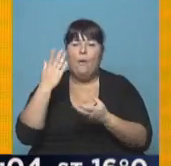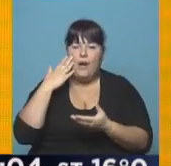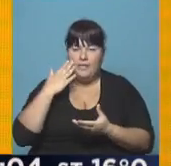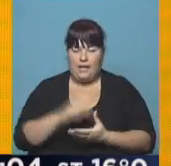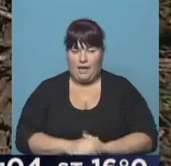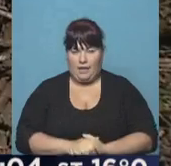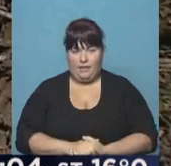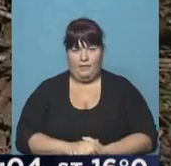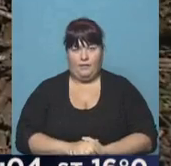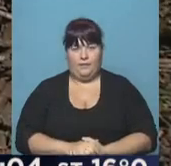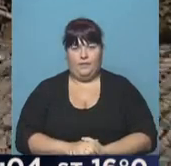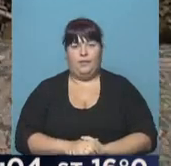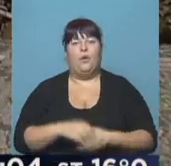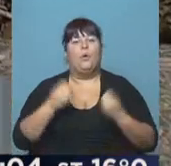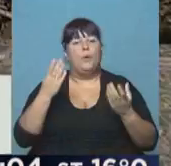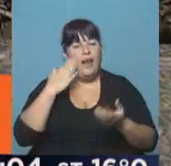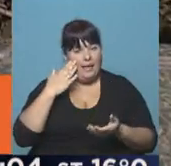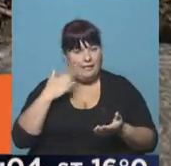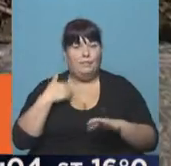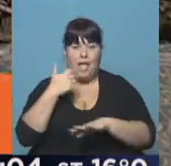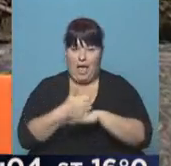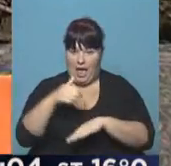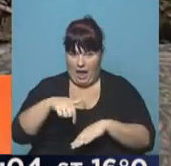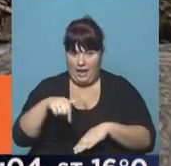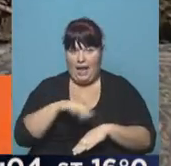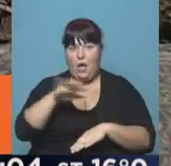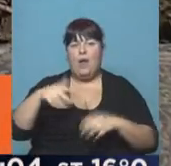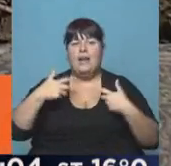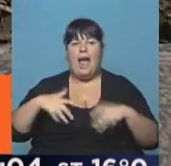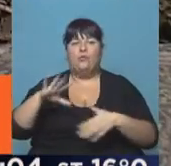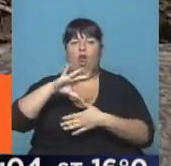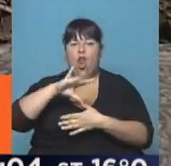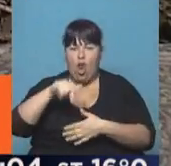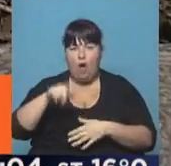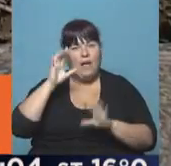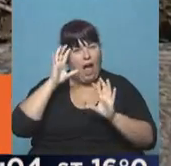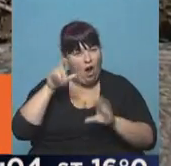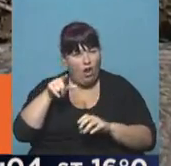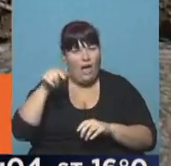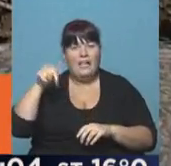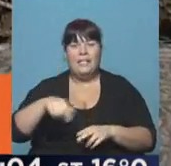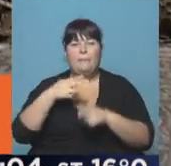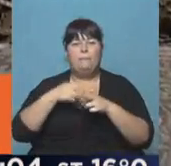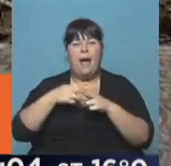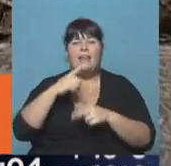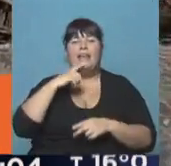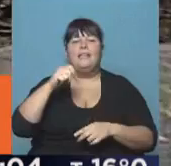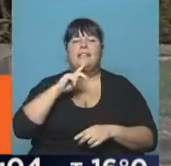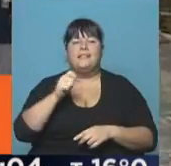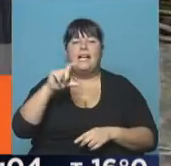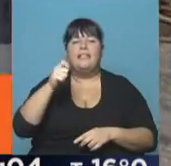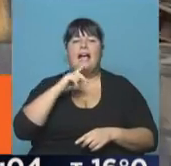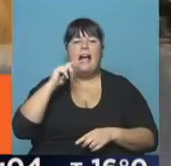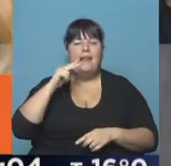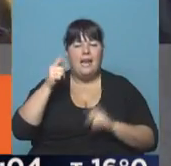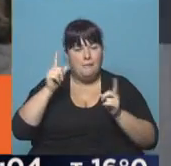tardes. Buenas tardes, Silvia. Aquí estamos en esta Reserva Natural de Lomas de Zamora. Recordamos este Parque Santa Catalina, desde